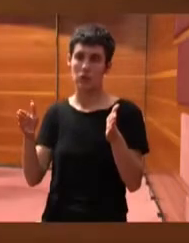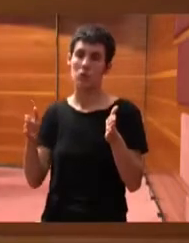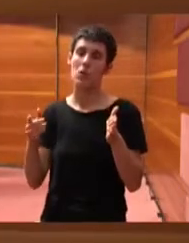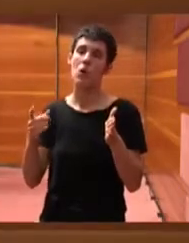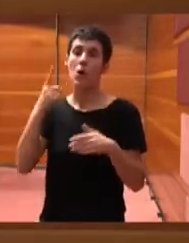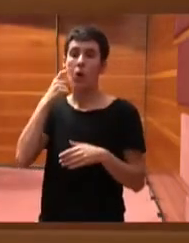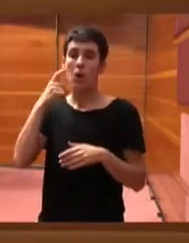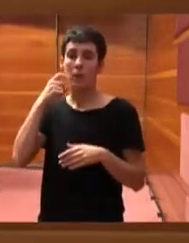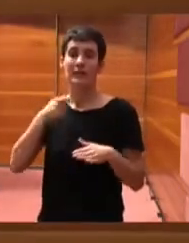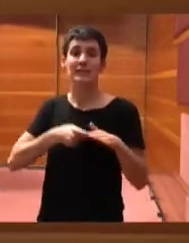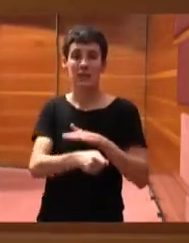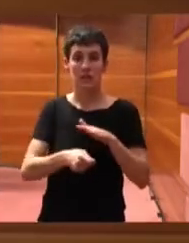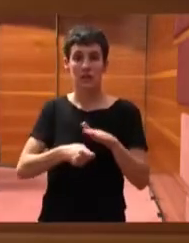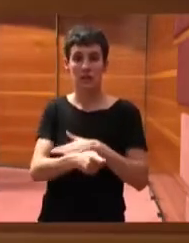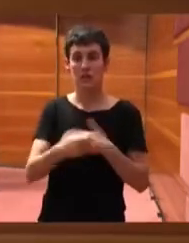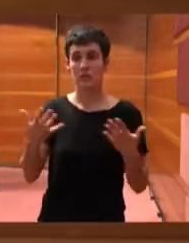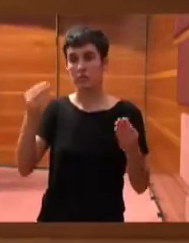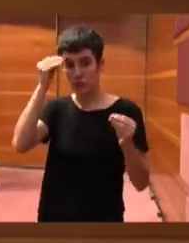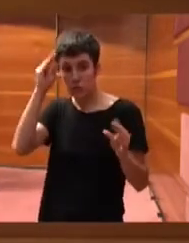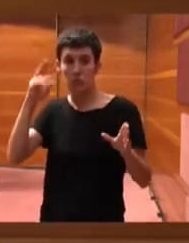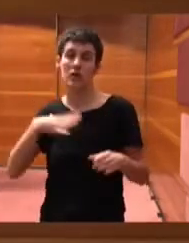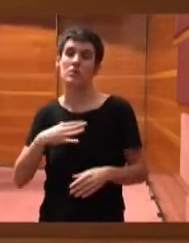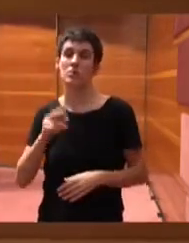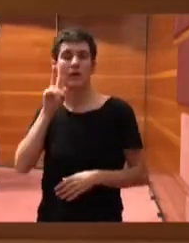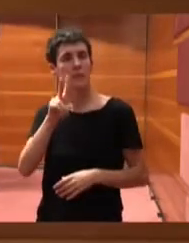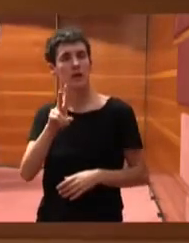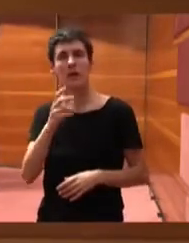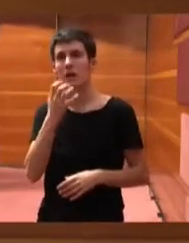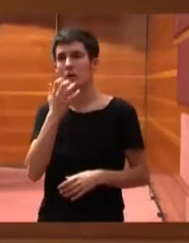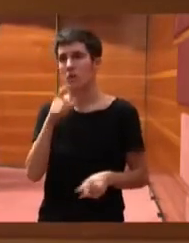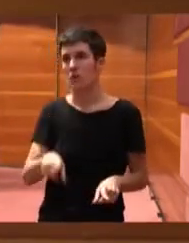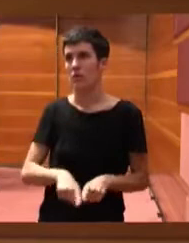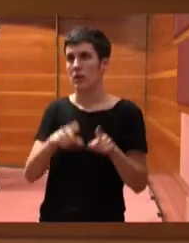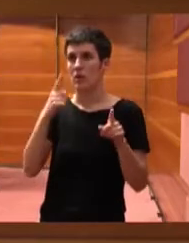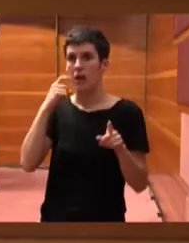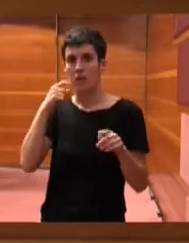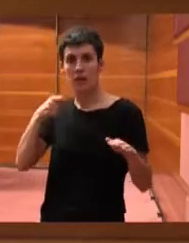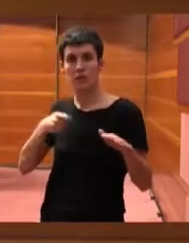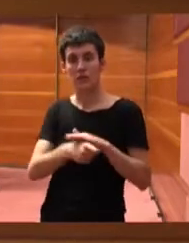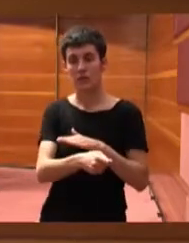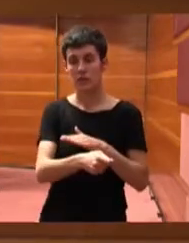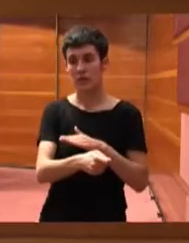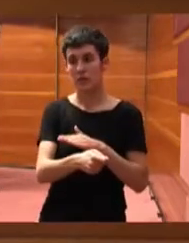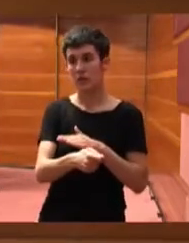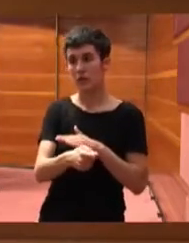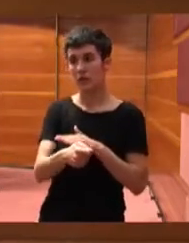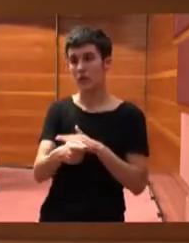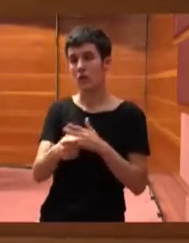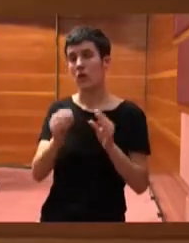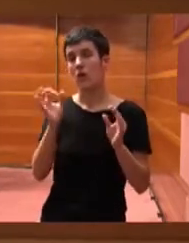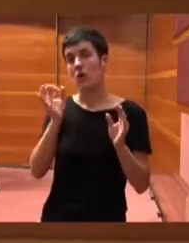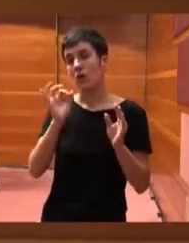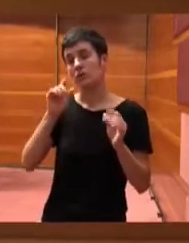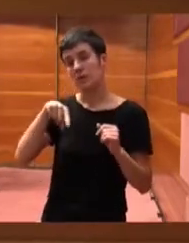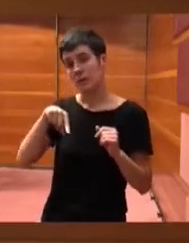bancarias y se podían visualizar. Entonces, si tú ibas a... tanto de las transacciones bancarias de los datáfonos, que la mayoría son de ellos,